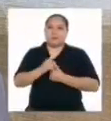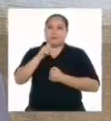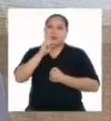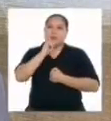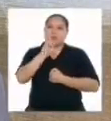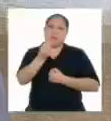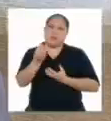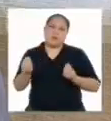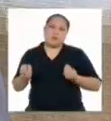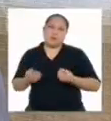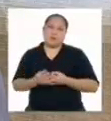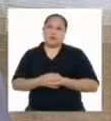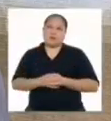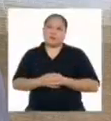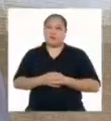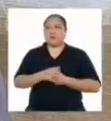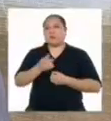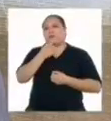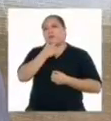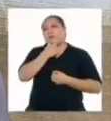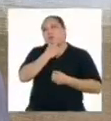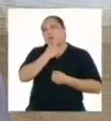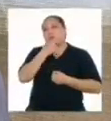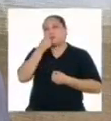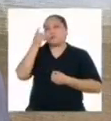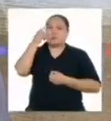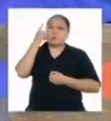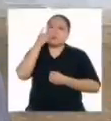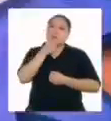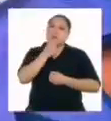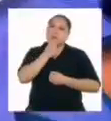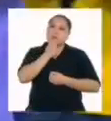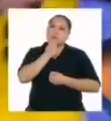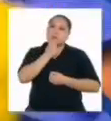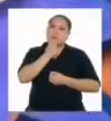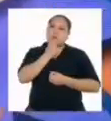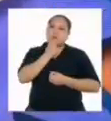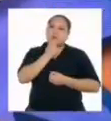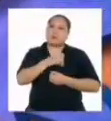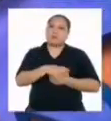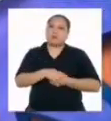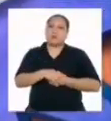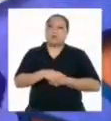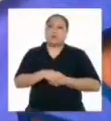pero no hice mucho. Aunque pensándolo bien...